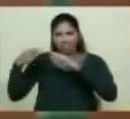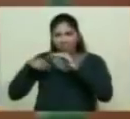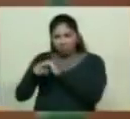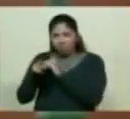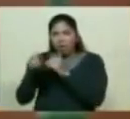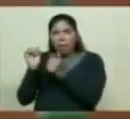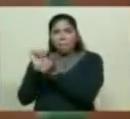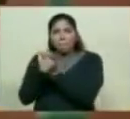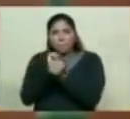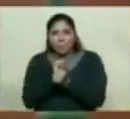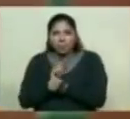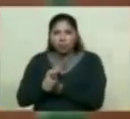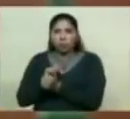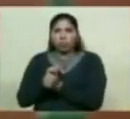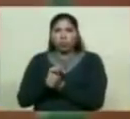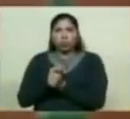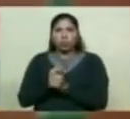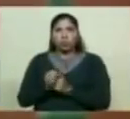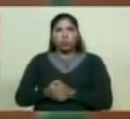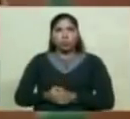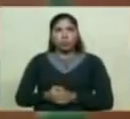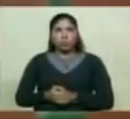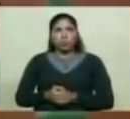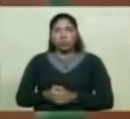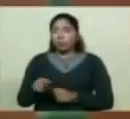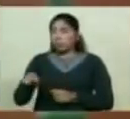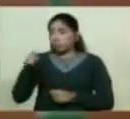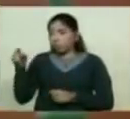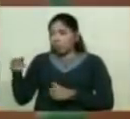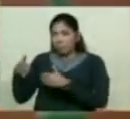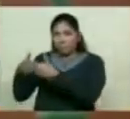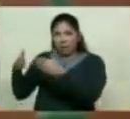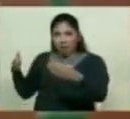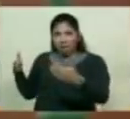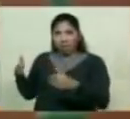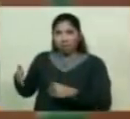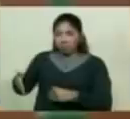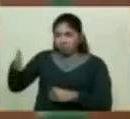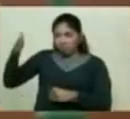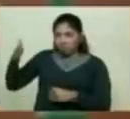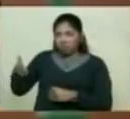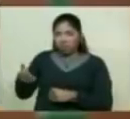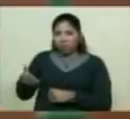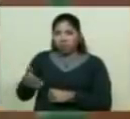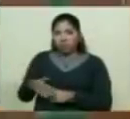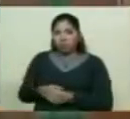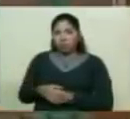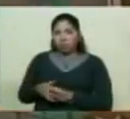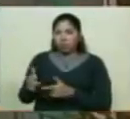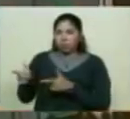de manuel piar y allí en ese paredón el fusilamiento